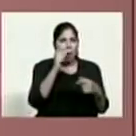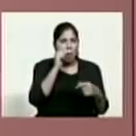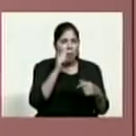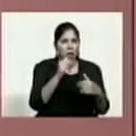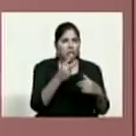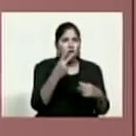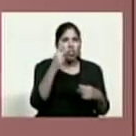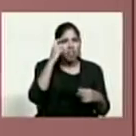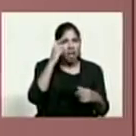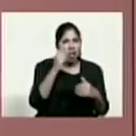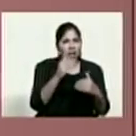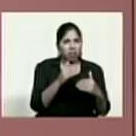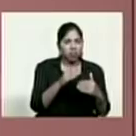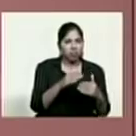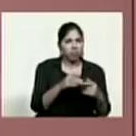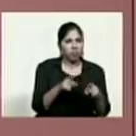21.